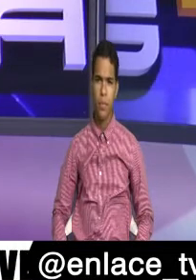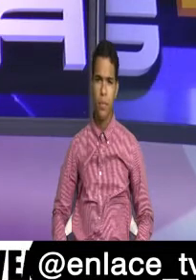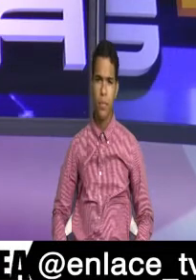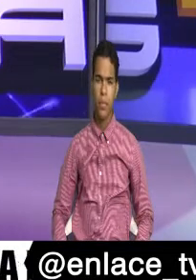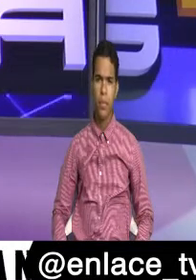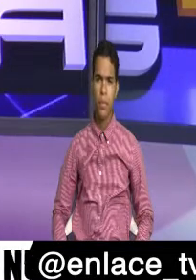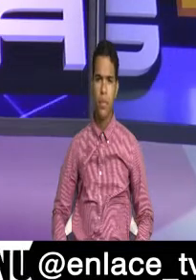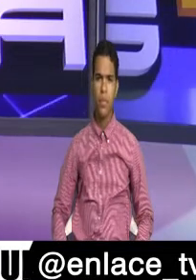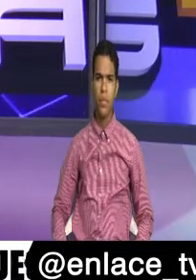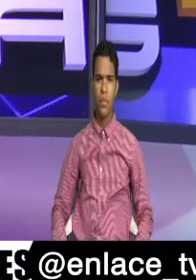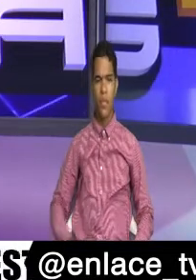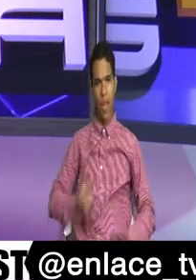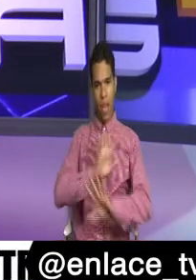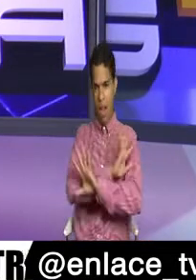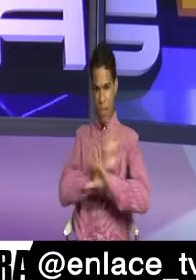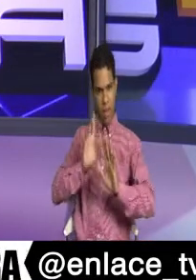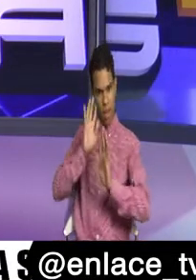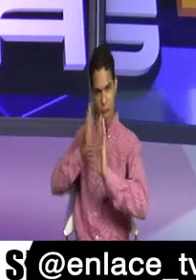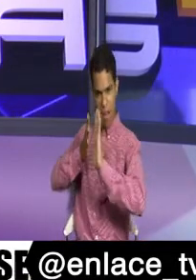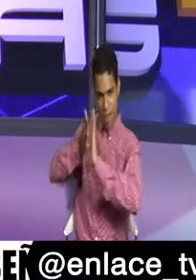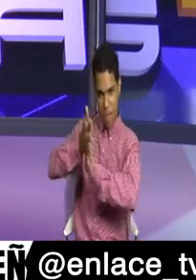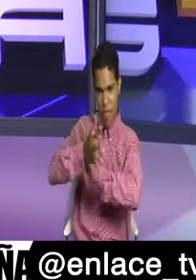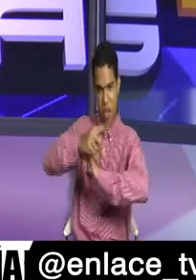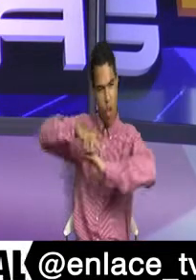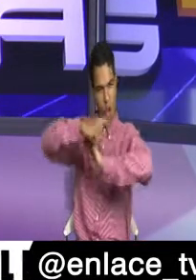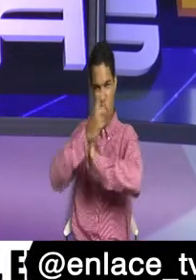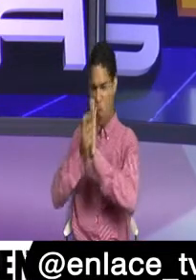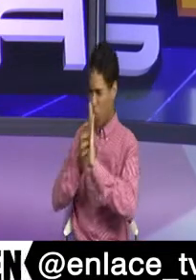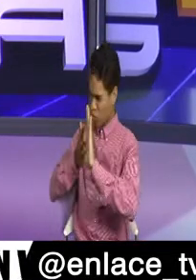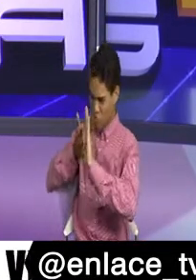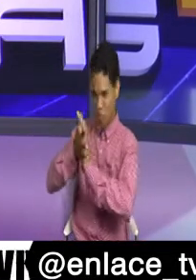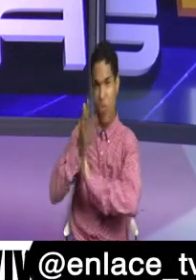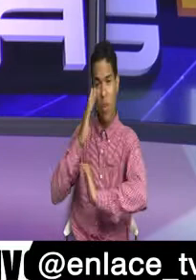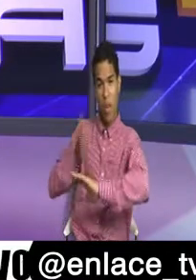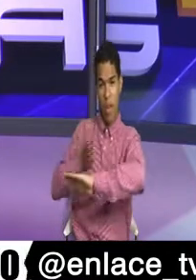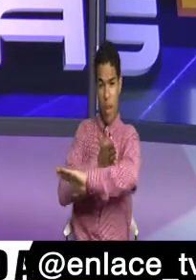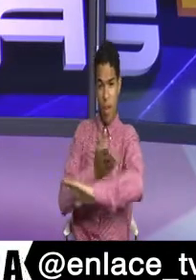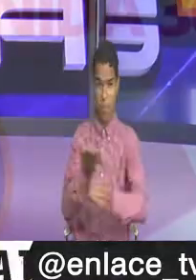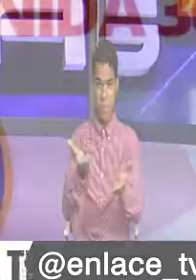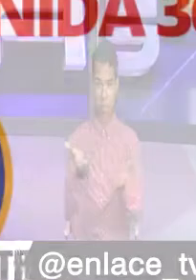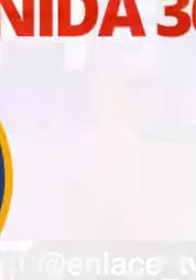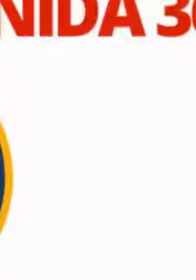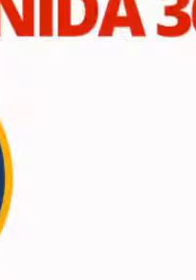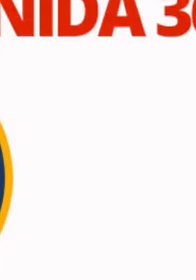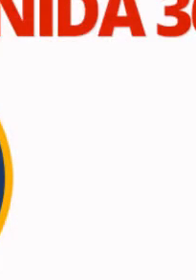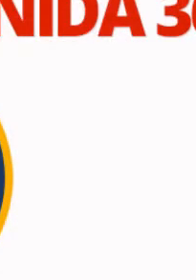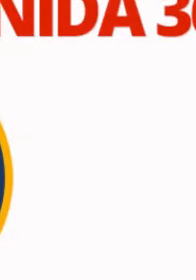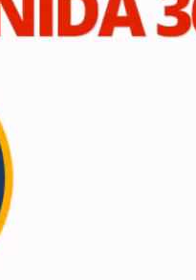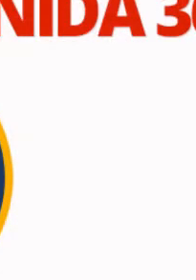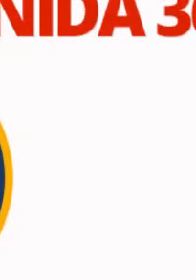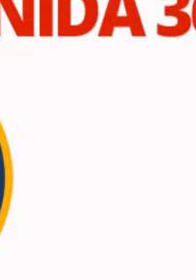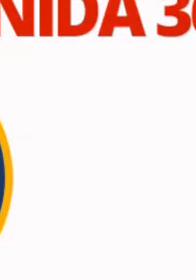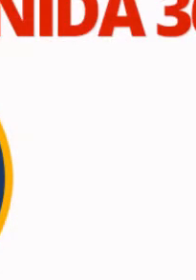Hasta aquí la información más importante de las últimas horas de Barranca Bermeja y la región. Antes de despedirnos, les recuerdo, materiales